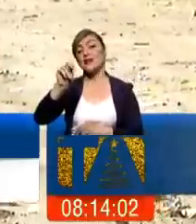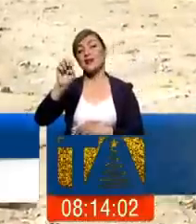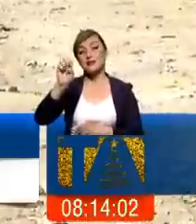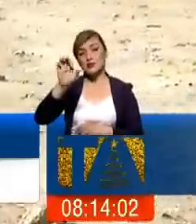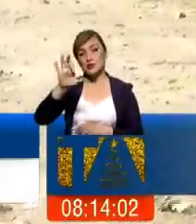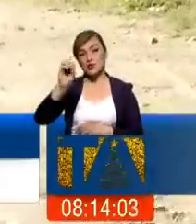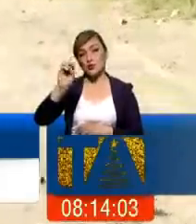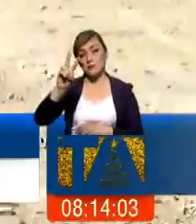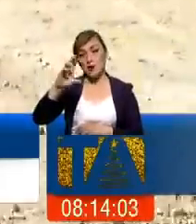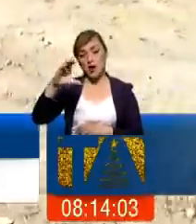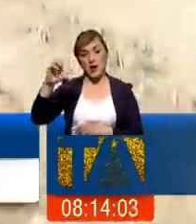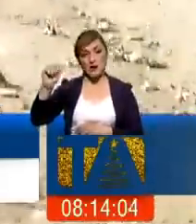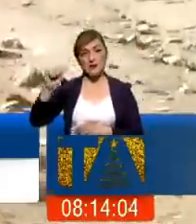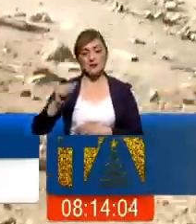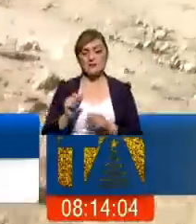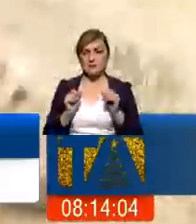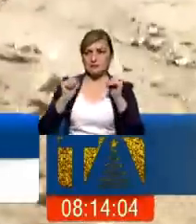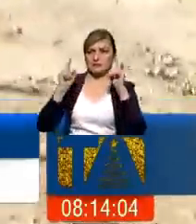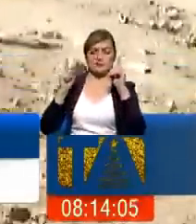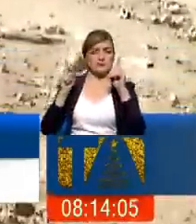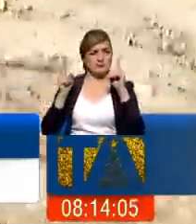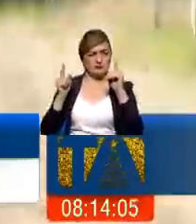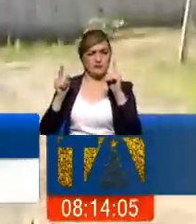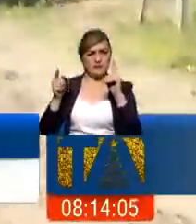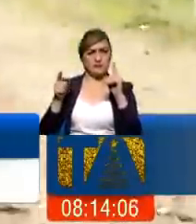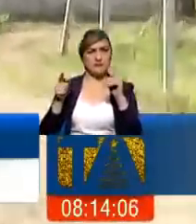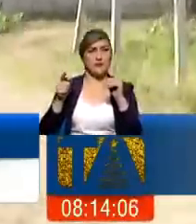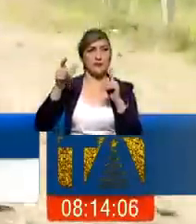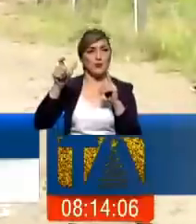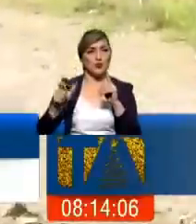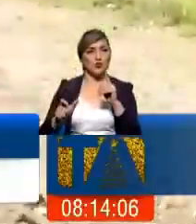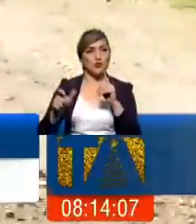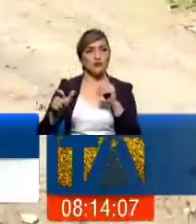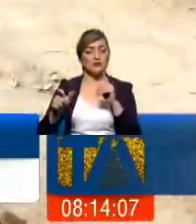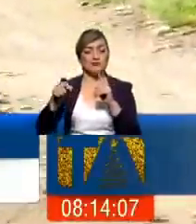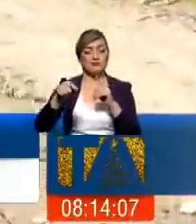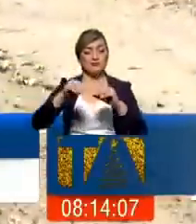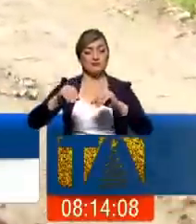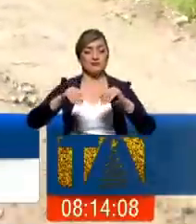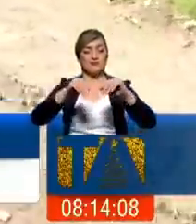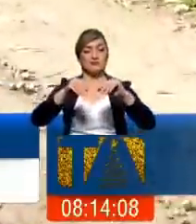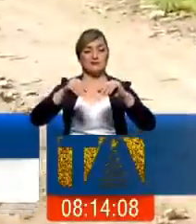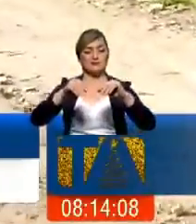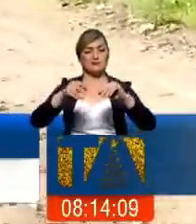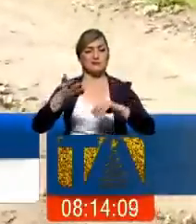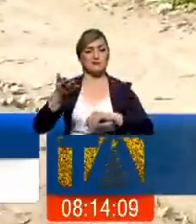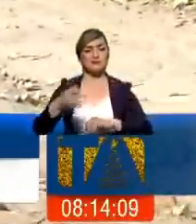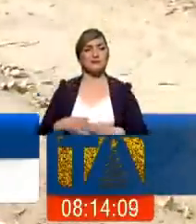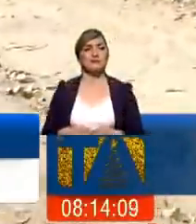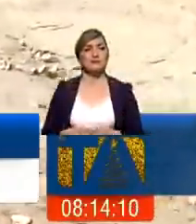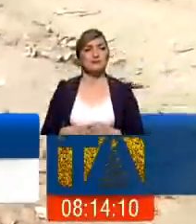dirección. Pero nos causa una sorpresa que solamente la otra persona que colinda intermedio de la vía